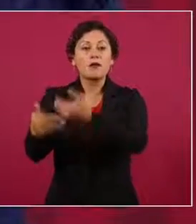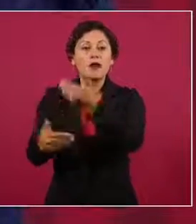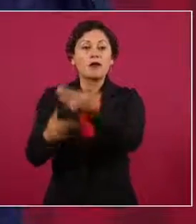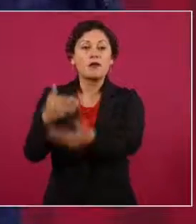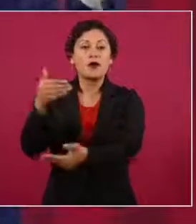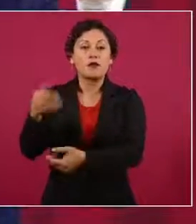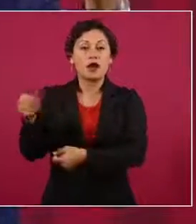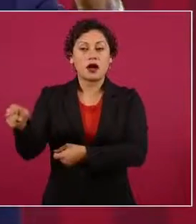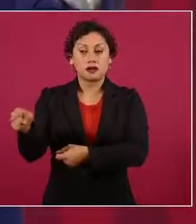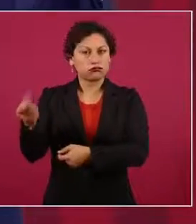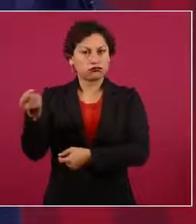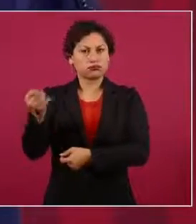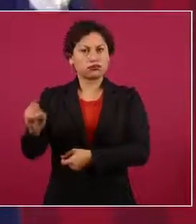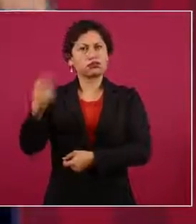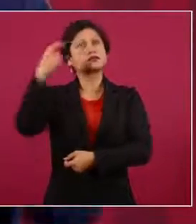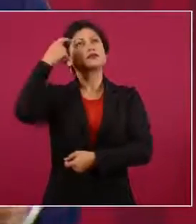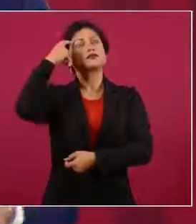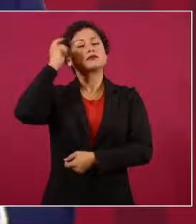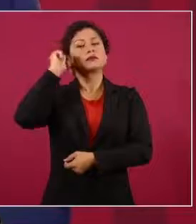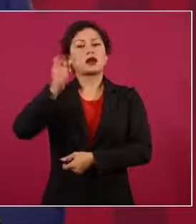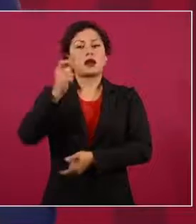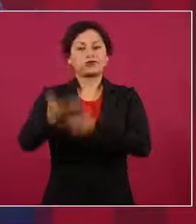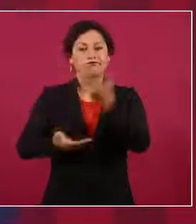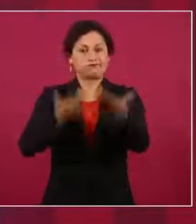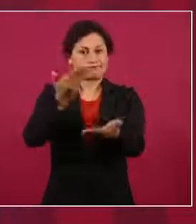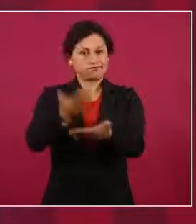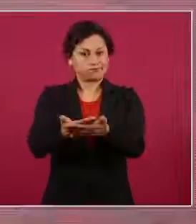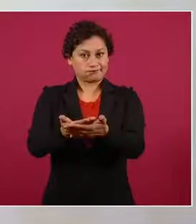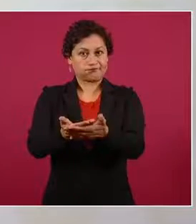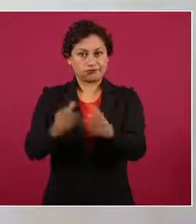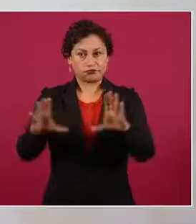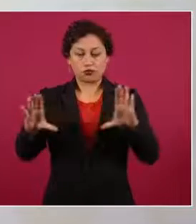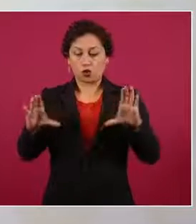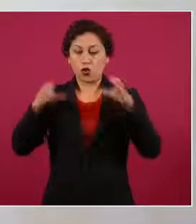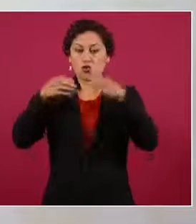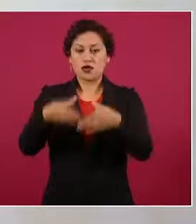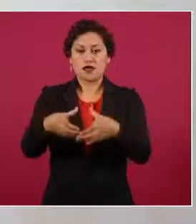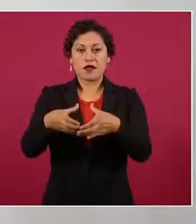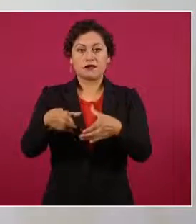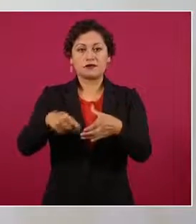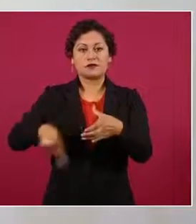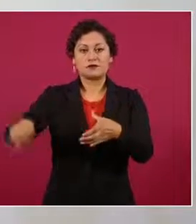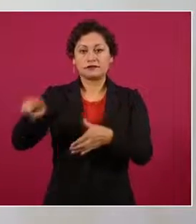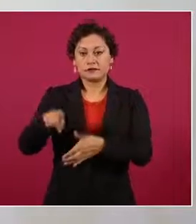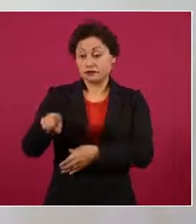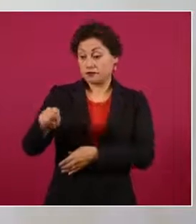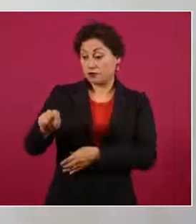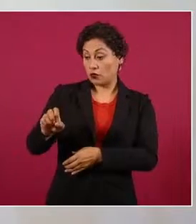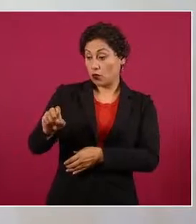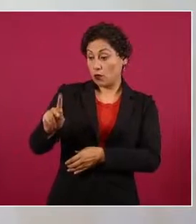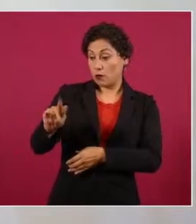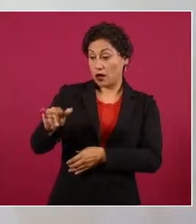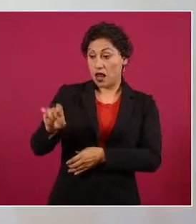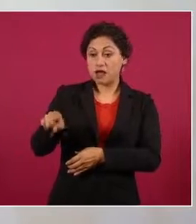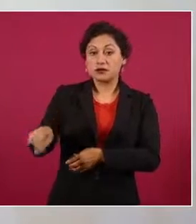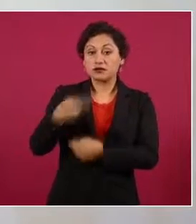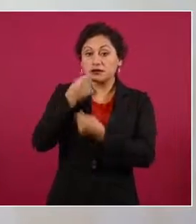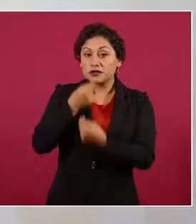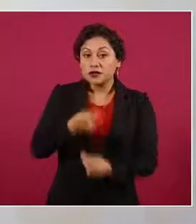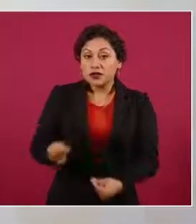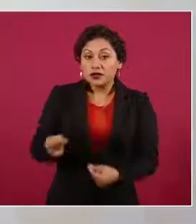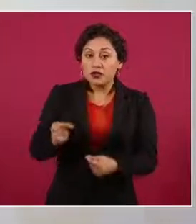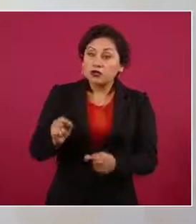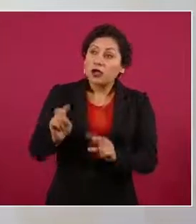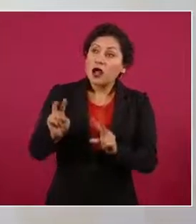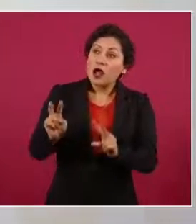como jóvenes trabajan como topiles y ahí van ascendiendo